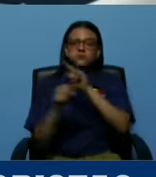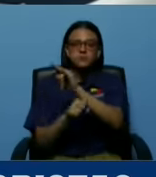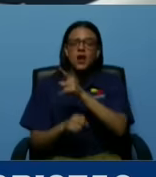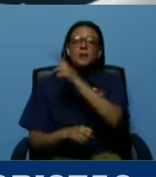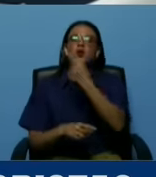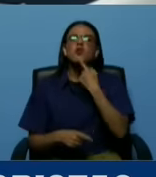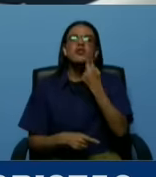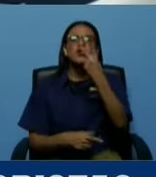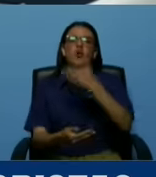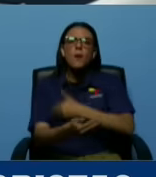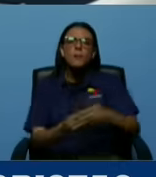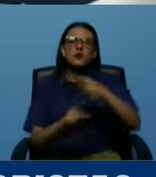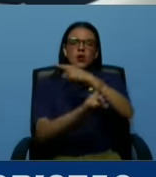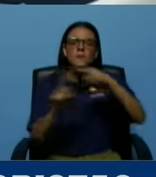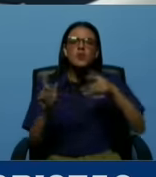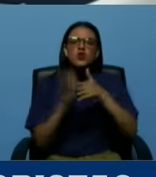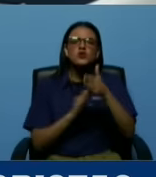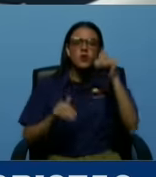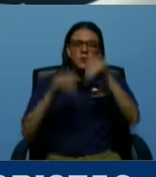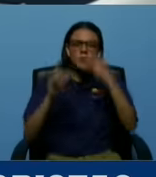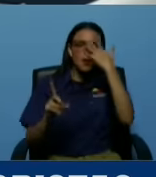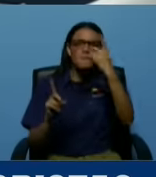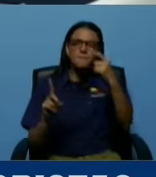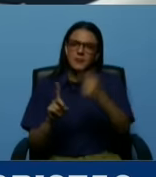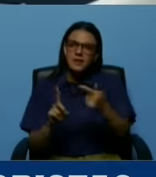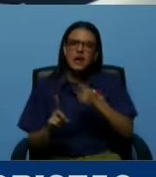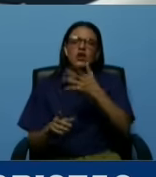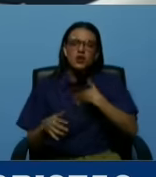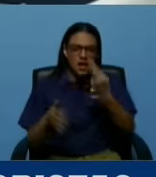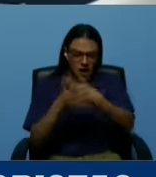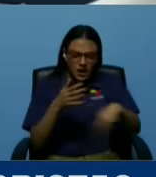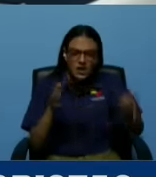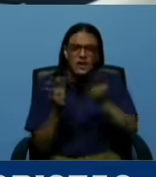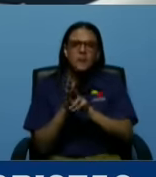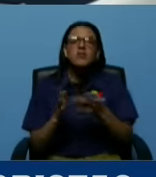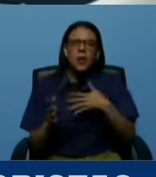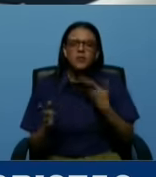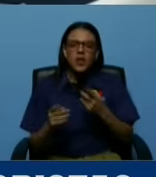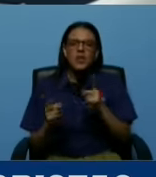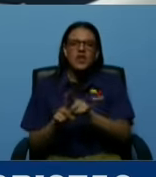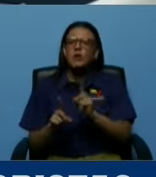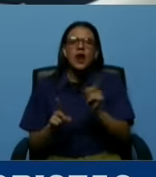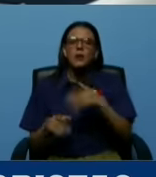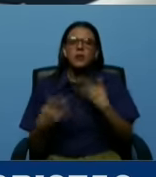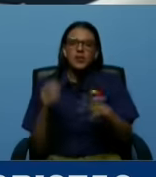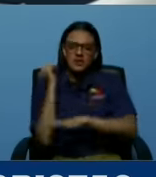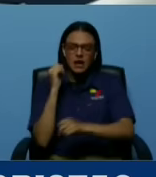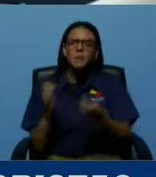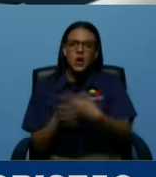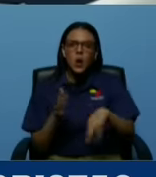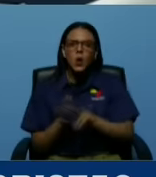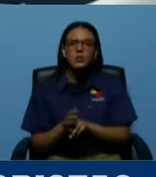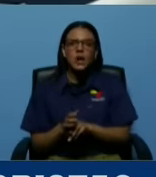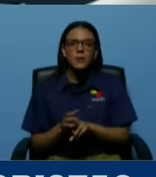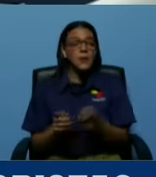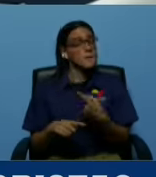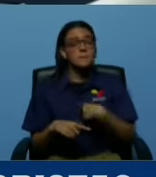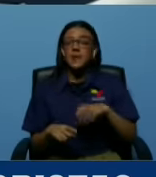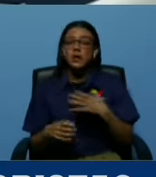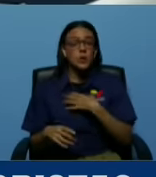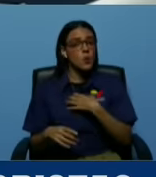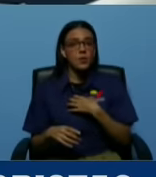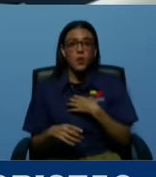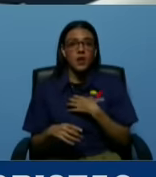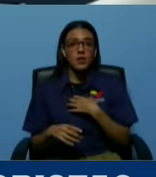fueron 2.5 millones. Quisieron repetir eso creyendo que iba a ser impune en posterior a